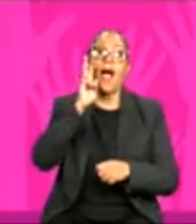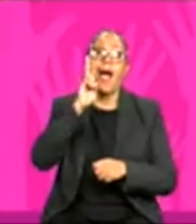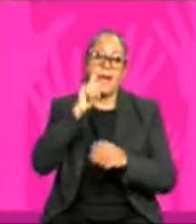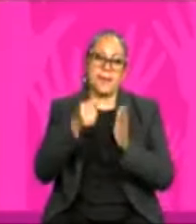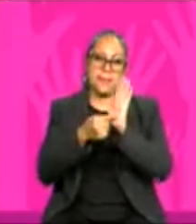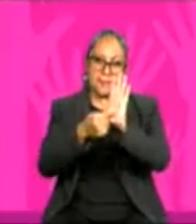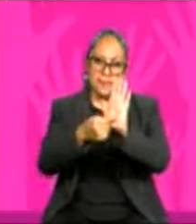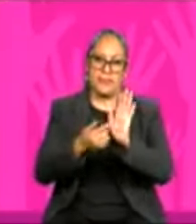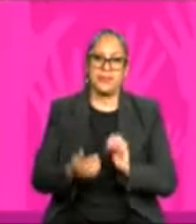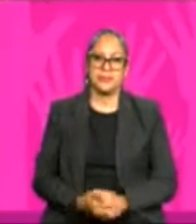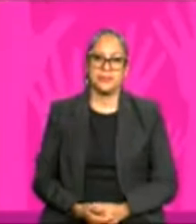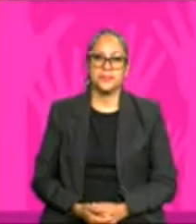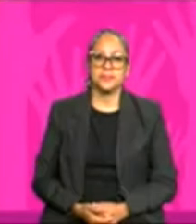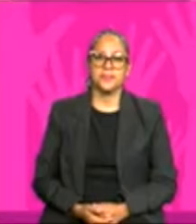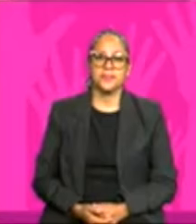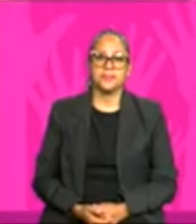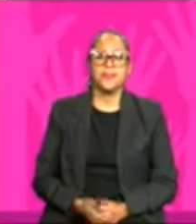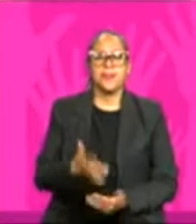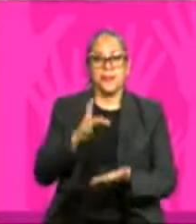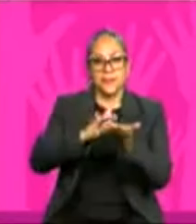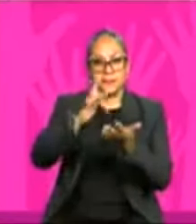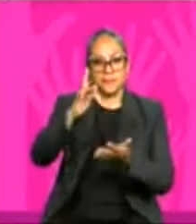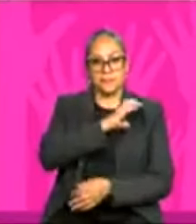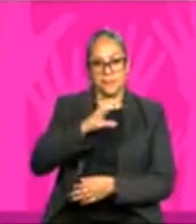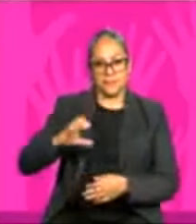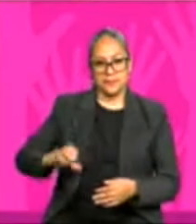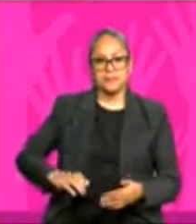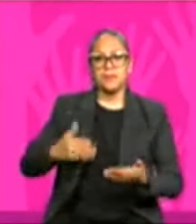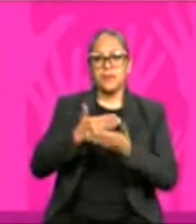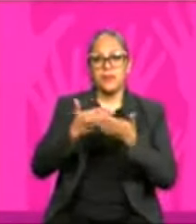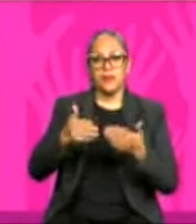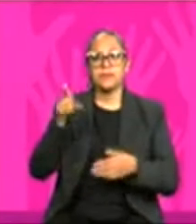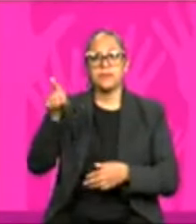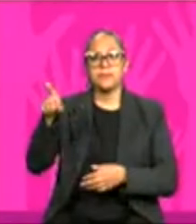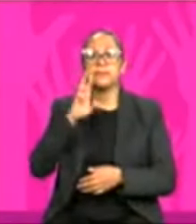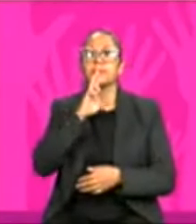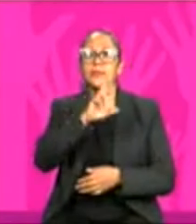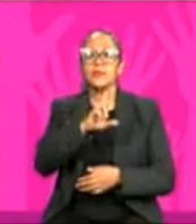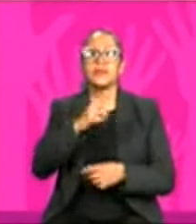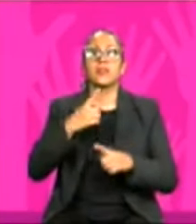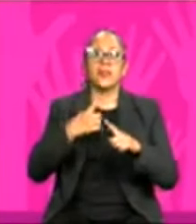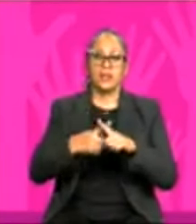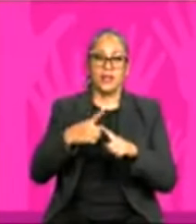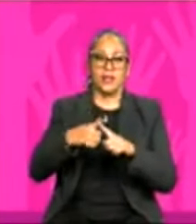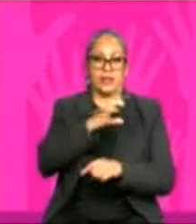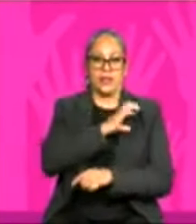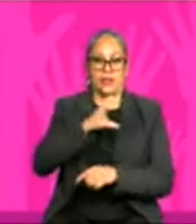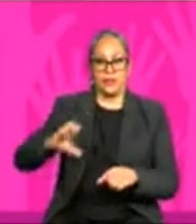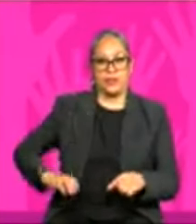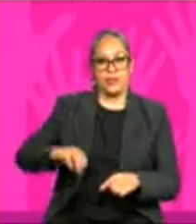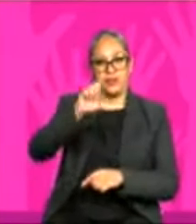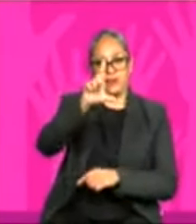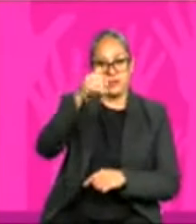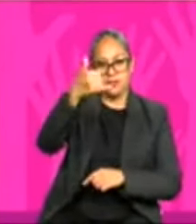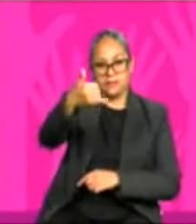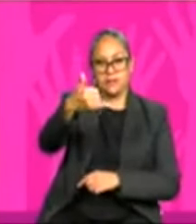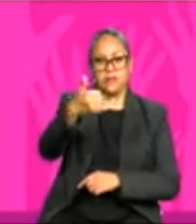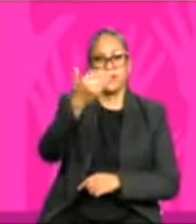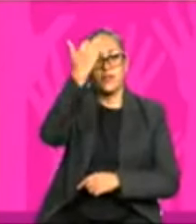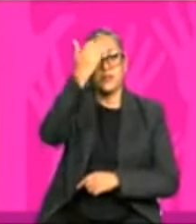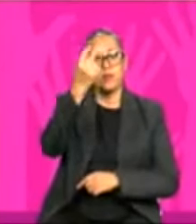le das a los morelenses. Gracias, candidata. En su derecho de réplica le toca el turno a la candidata Lucía Mesa Guzmán.